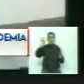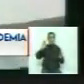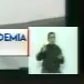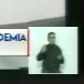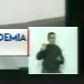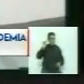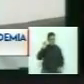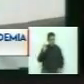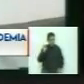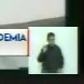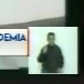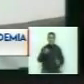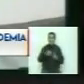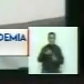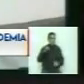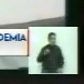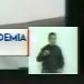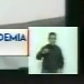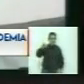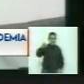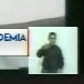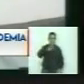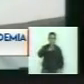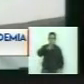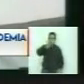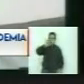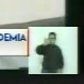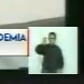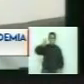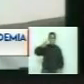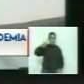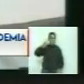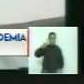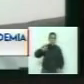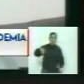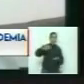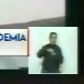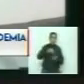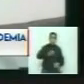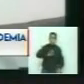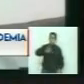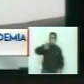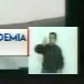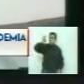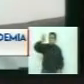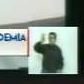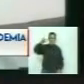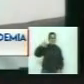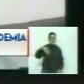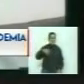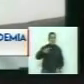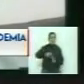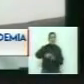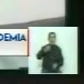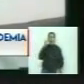ha reducido Quito, no ha pasado la primera oleada, y ya se está hablando de una segunda oleada que probablemente sea en